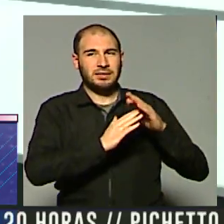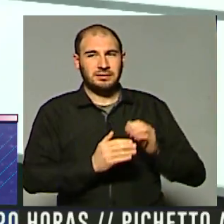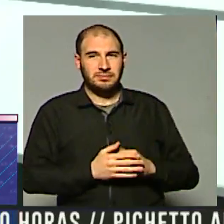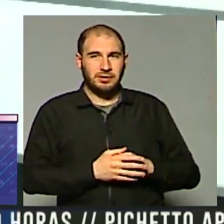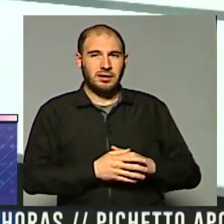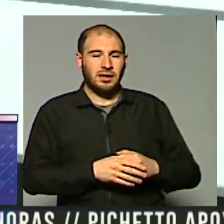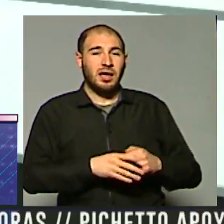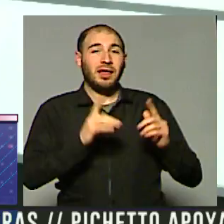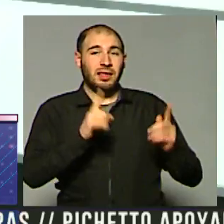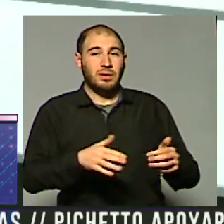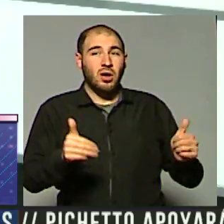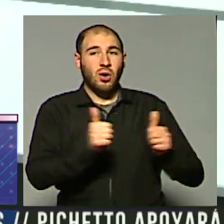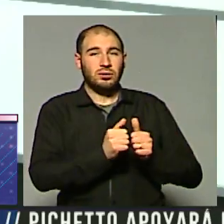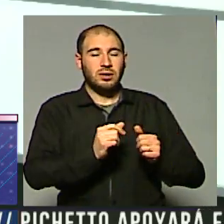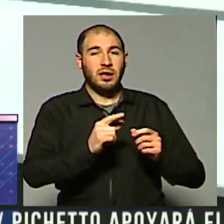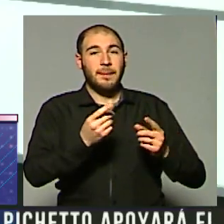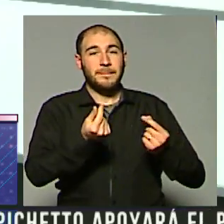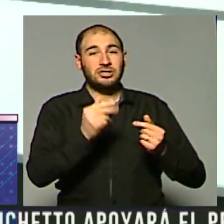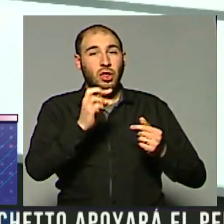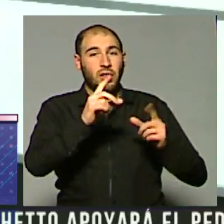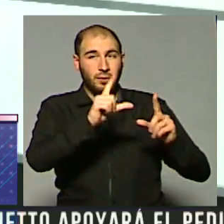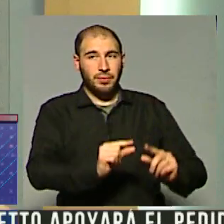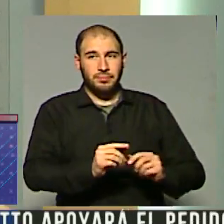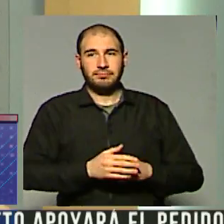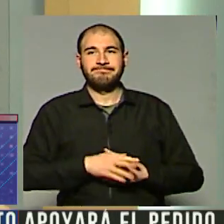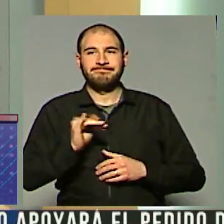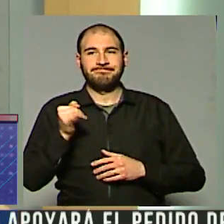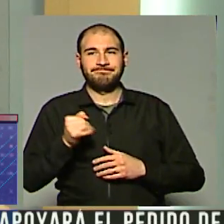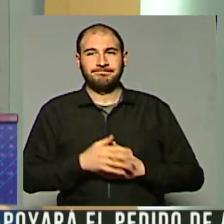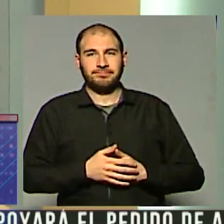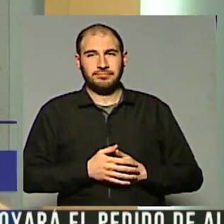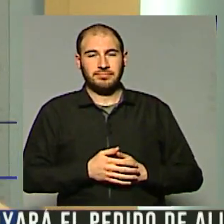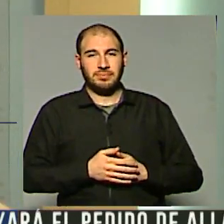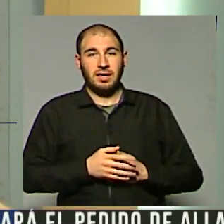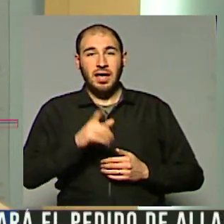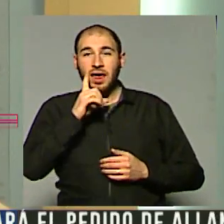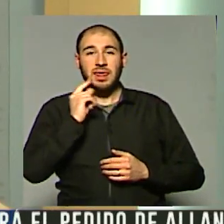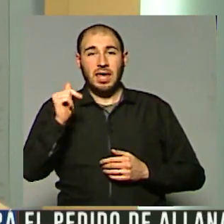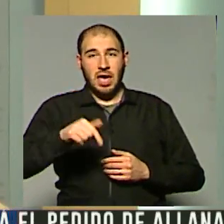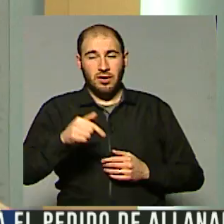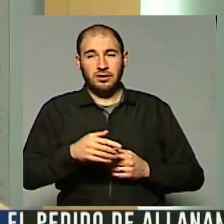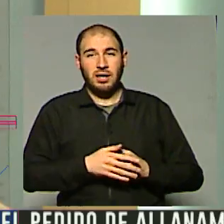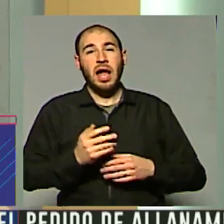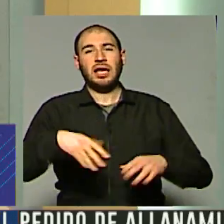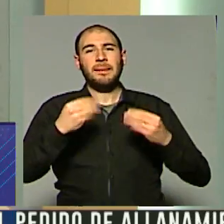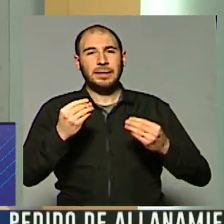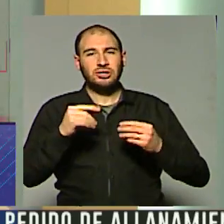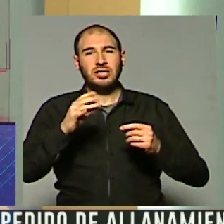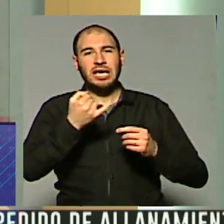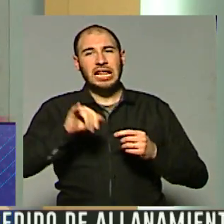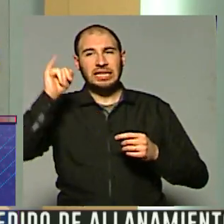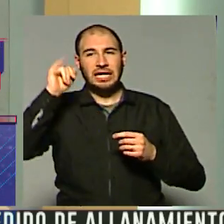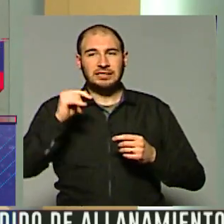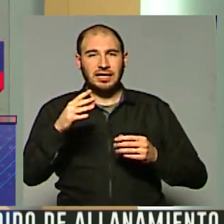y algo que también viene de la mano que es la baja del precio del dólar. Sí, porque se esperaba en la jornada de hoy lo que pudiera llegar a ocurrir con la tasa